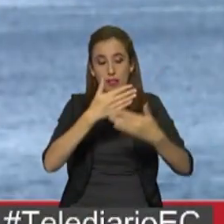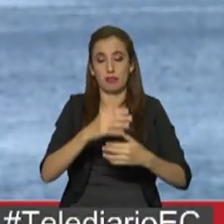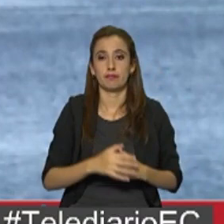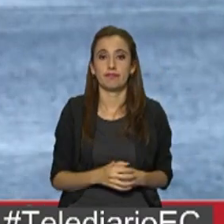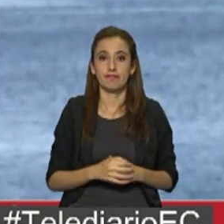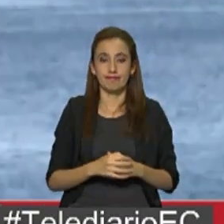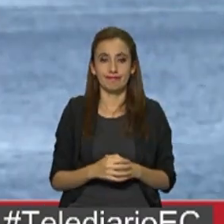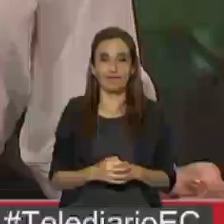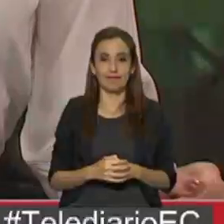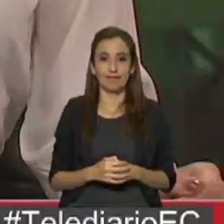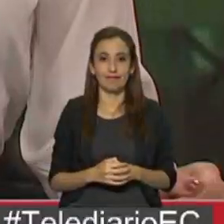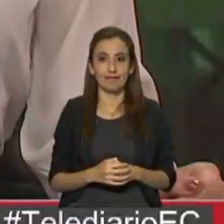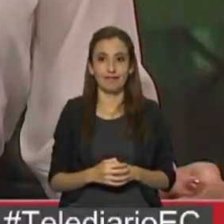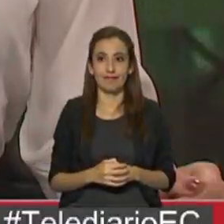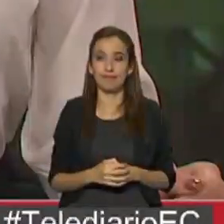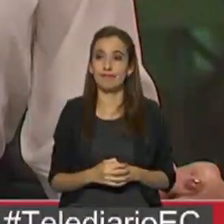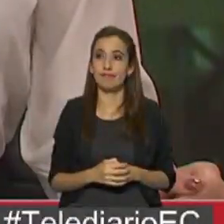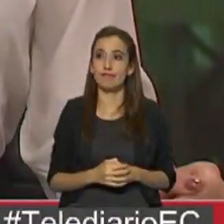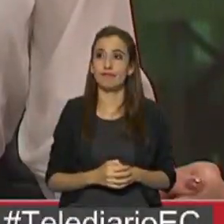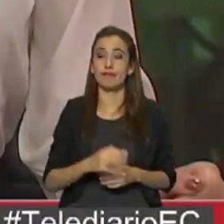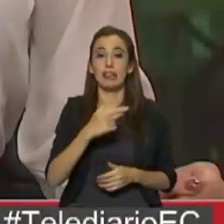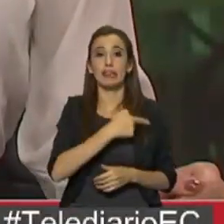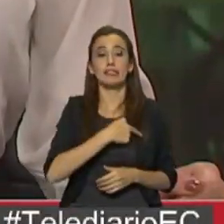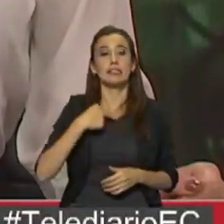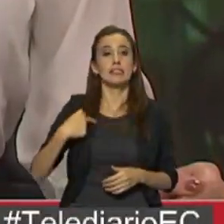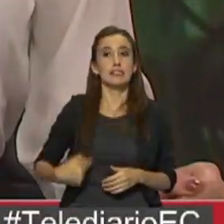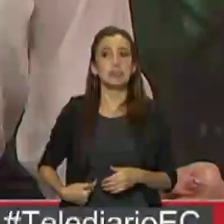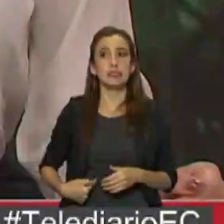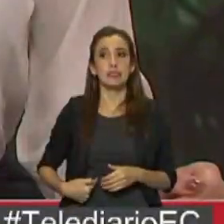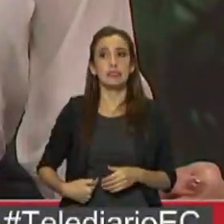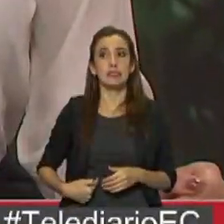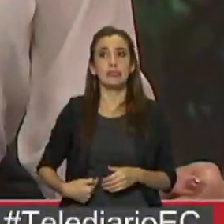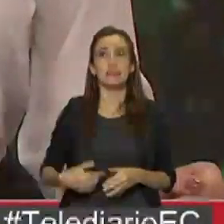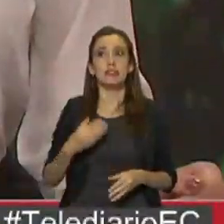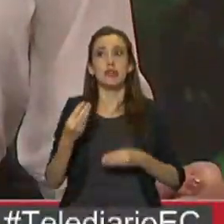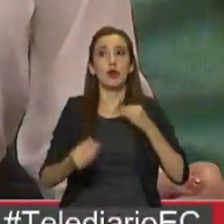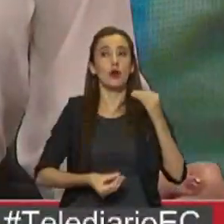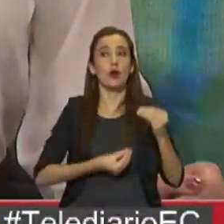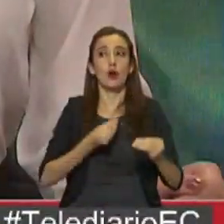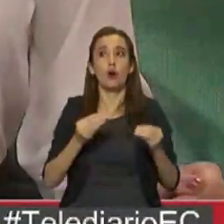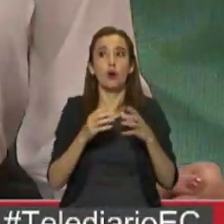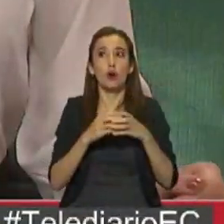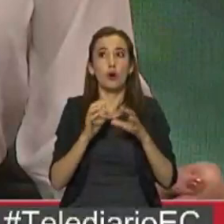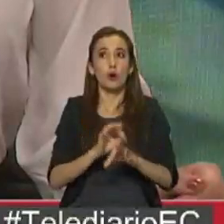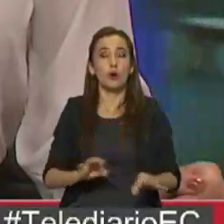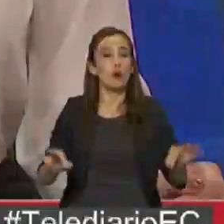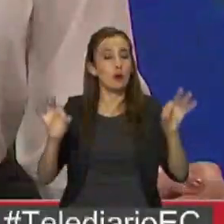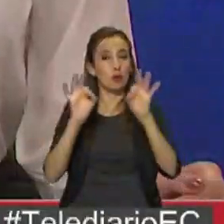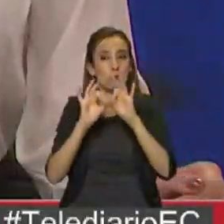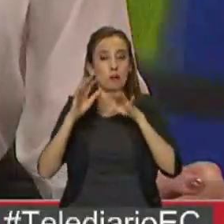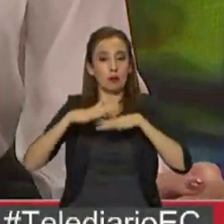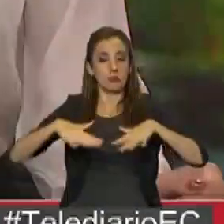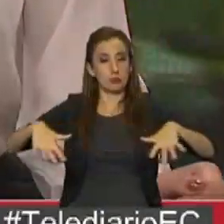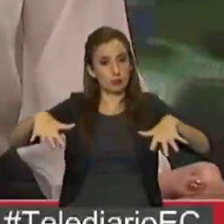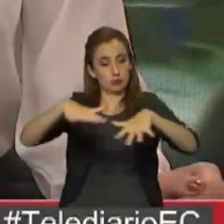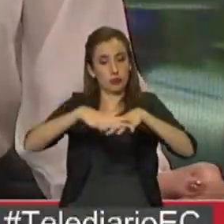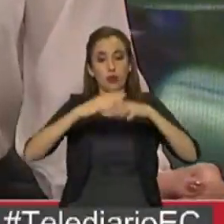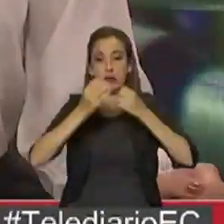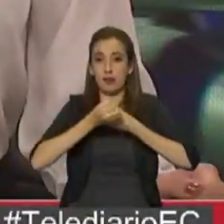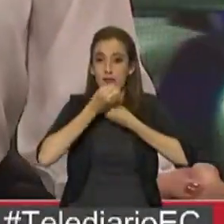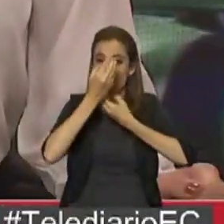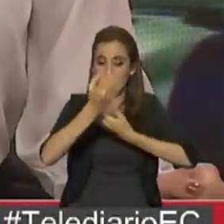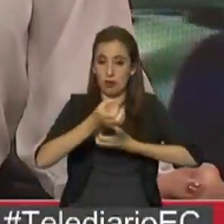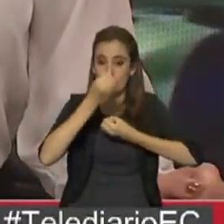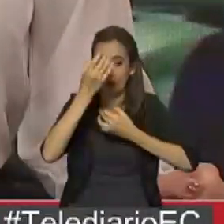flórez medios públicos en chinas se registró un incremento en las cifras de contagios importados en territorio continental según información oficial